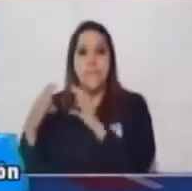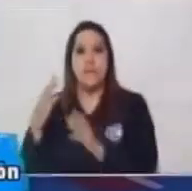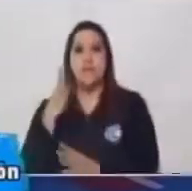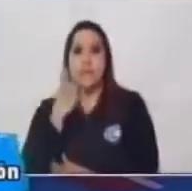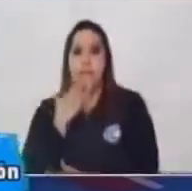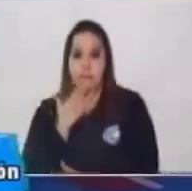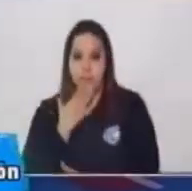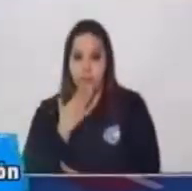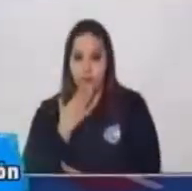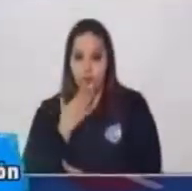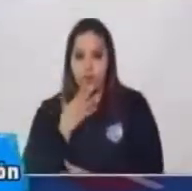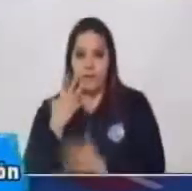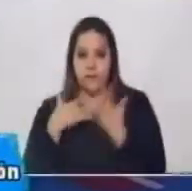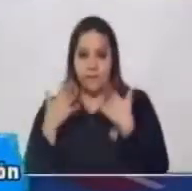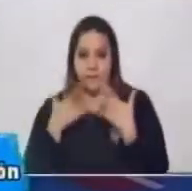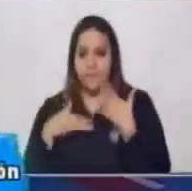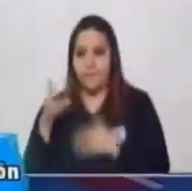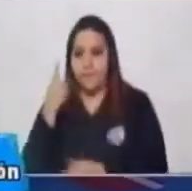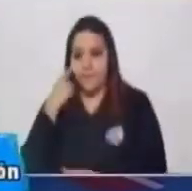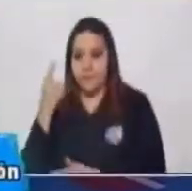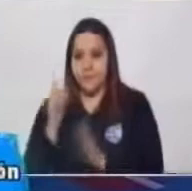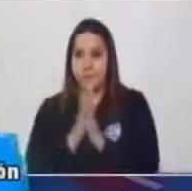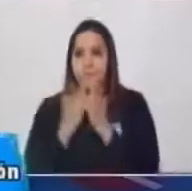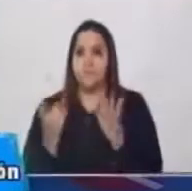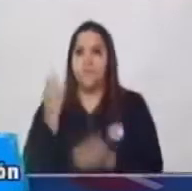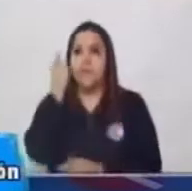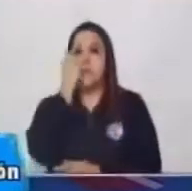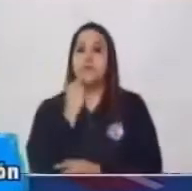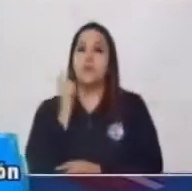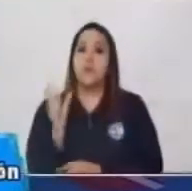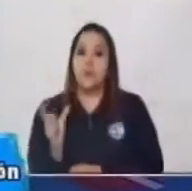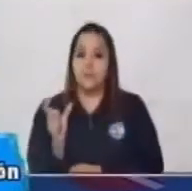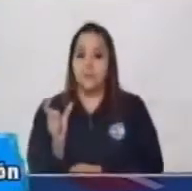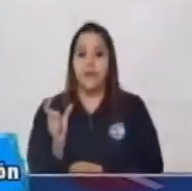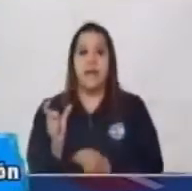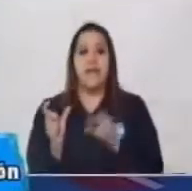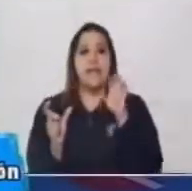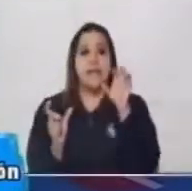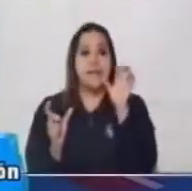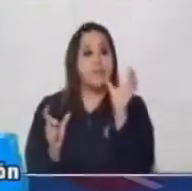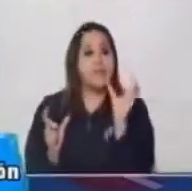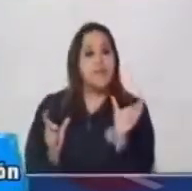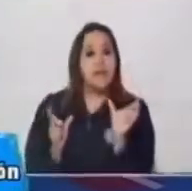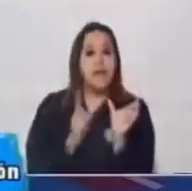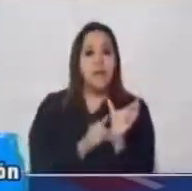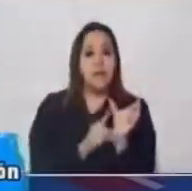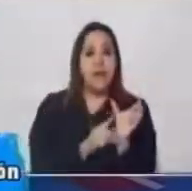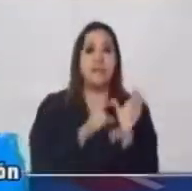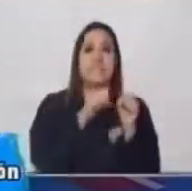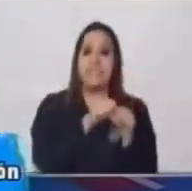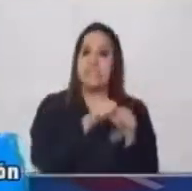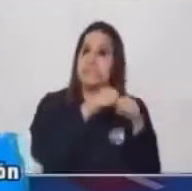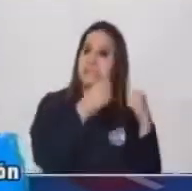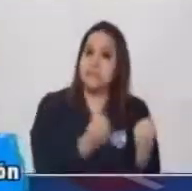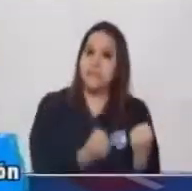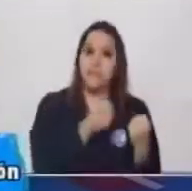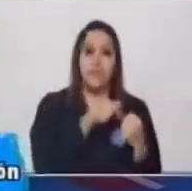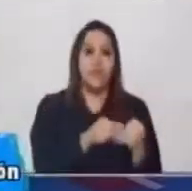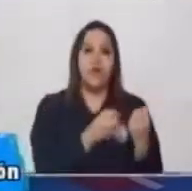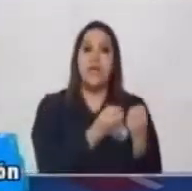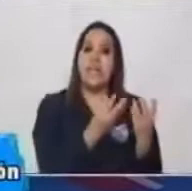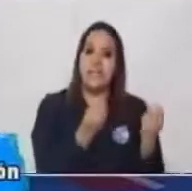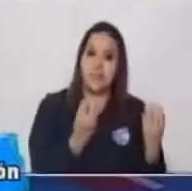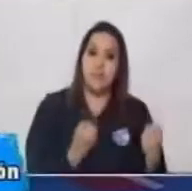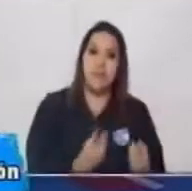Ya marqué cuál es mi sujeto. ¿Y mi predicado cuál es? Muy bien, se reventó en el parque, porque ahí